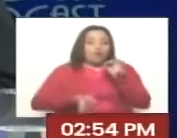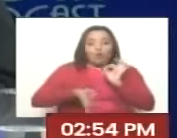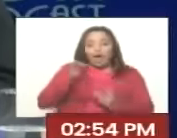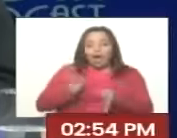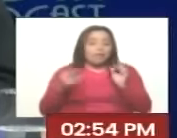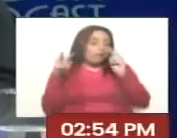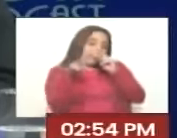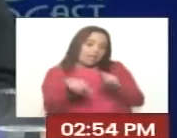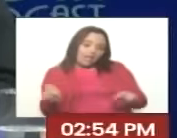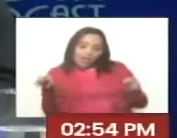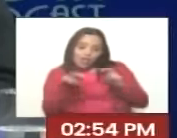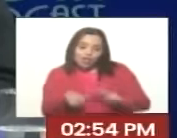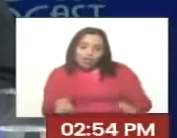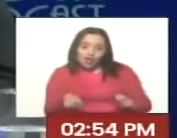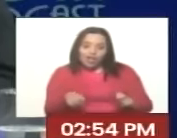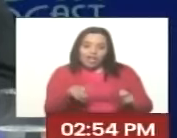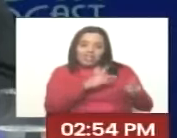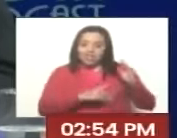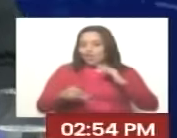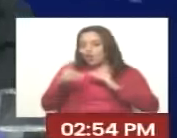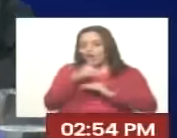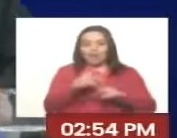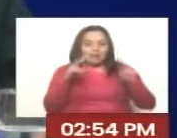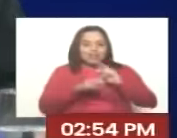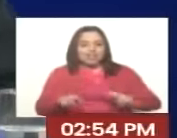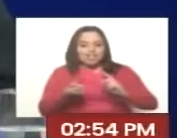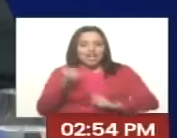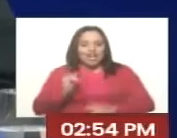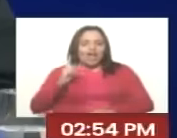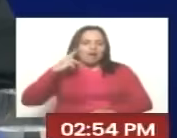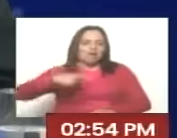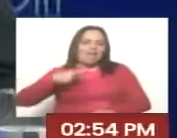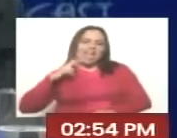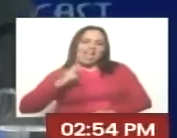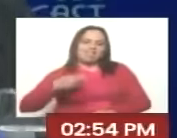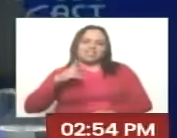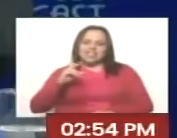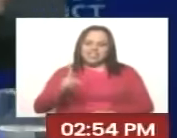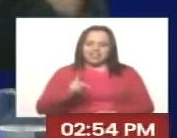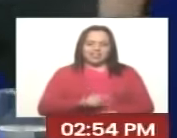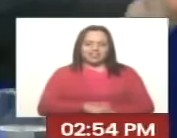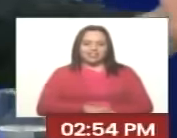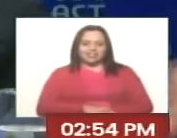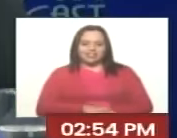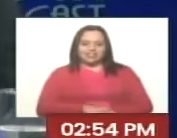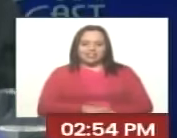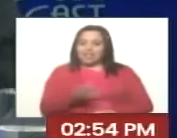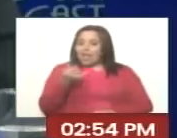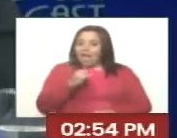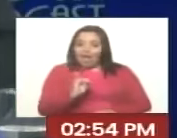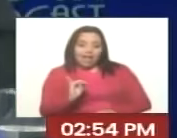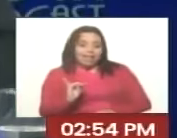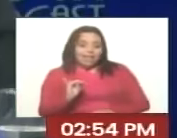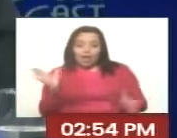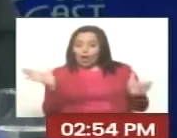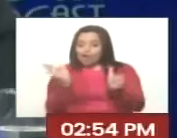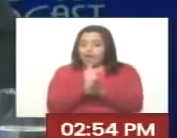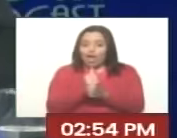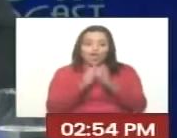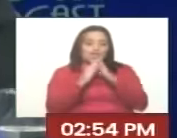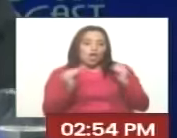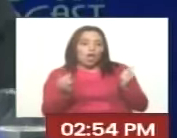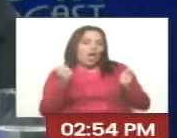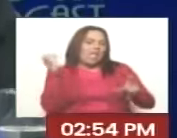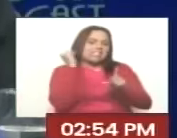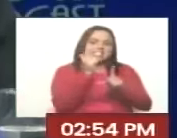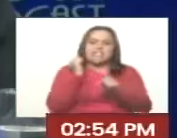penalista, con doctorado, que tienen un PhD, que han, digamos, descubierto los crímenes